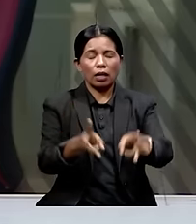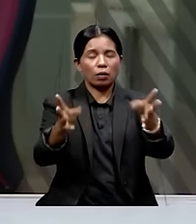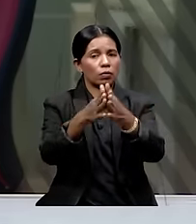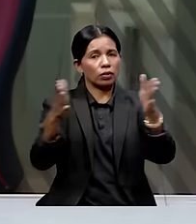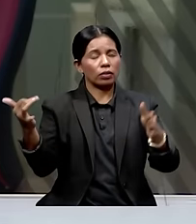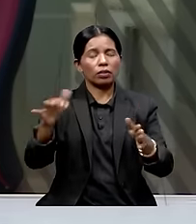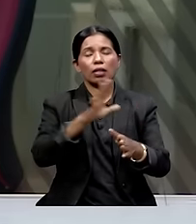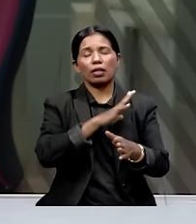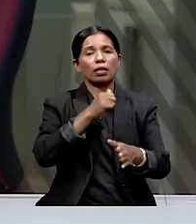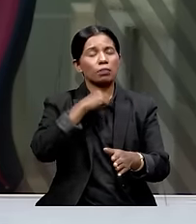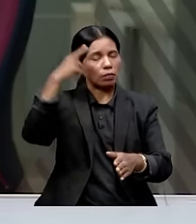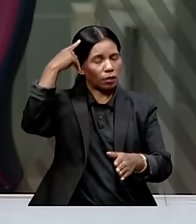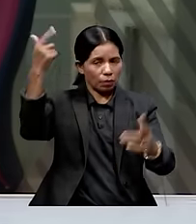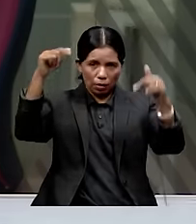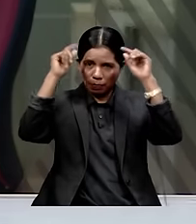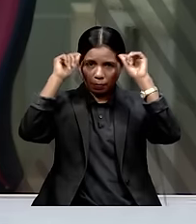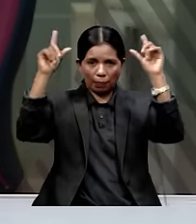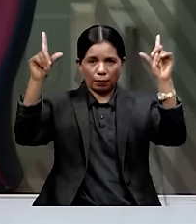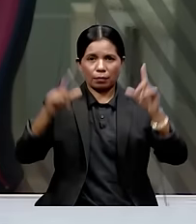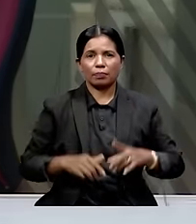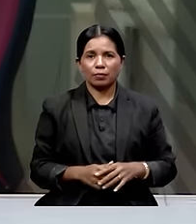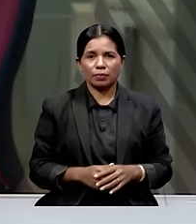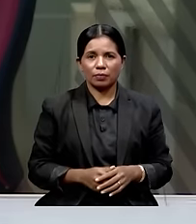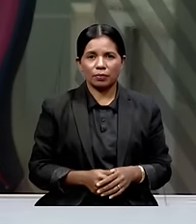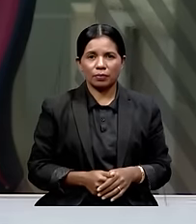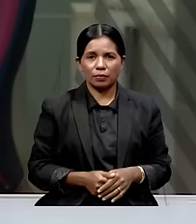visita Papa Francisco mai Timor-Leste.